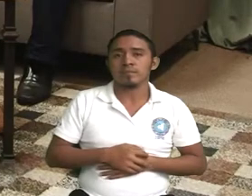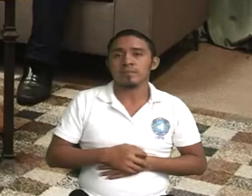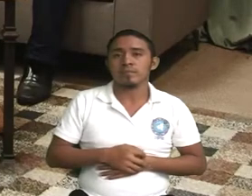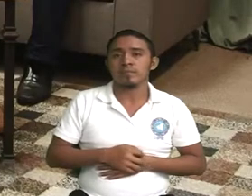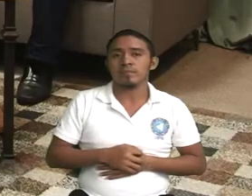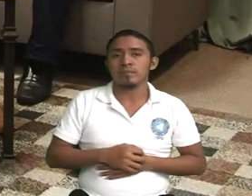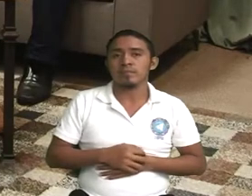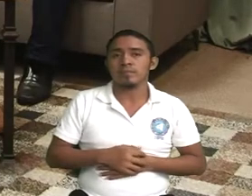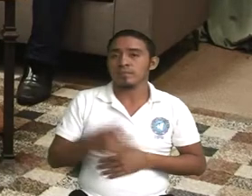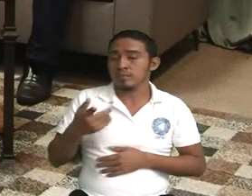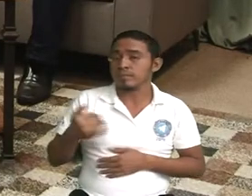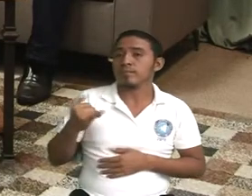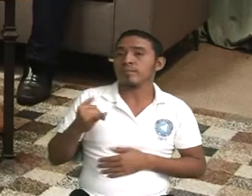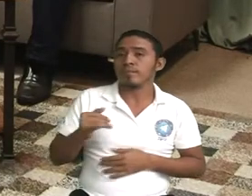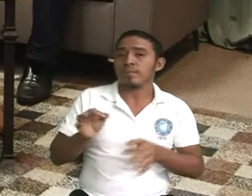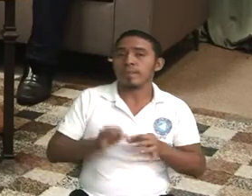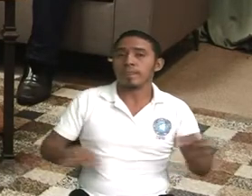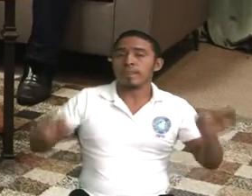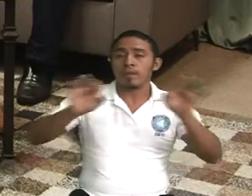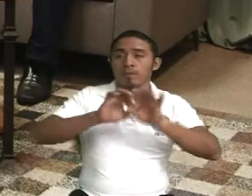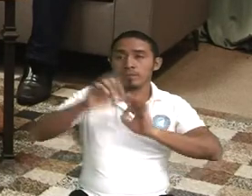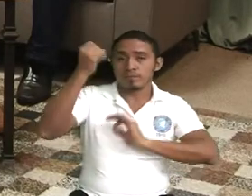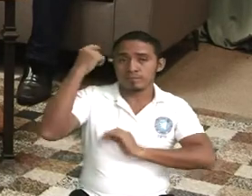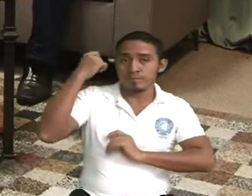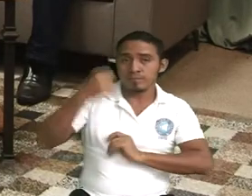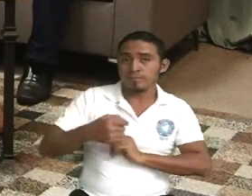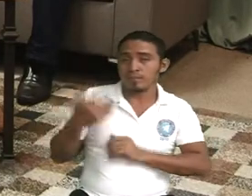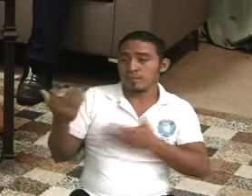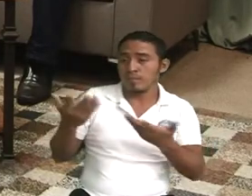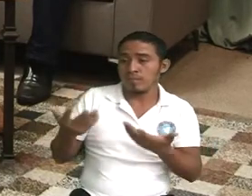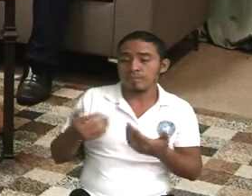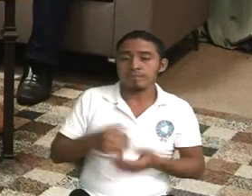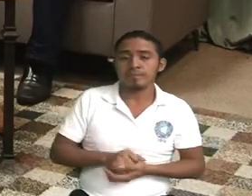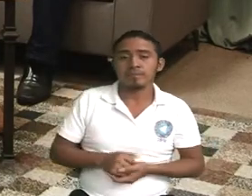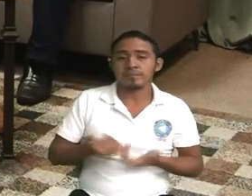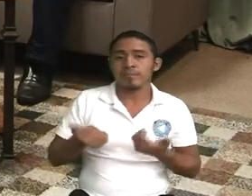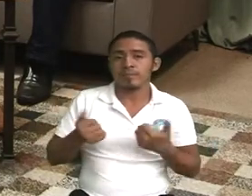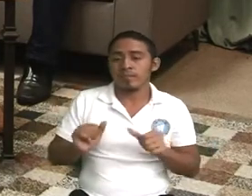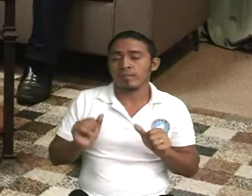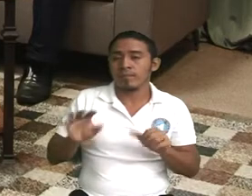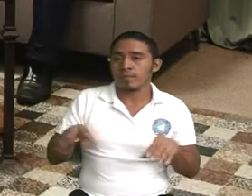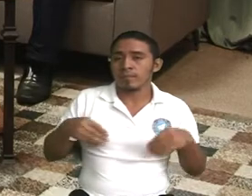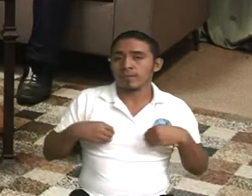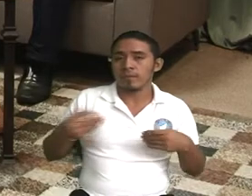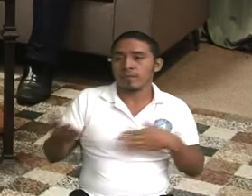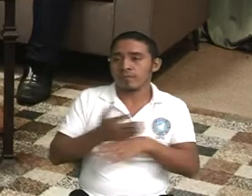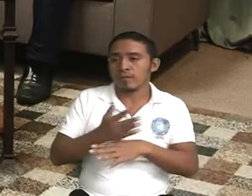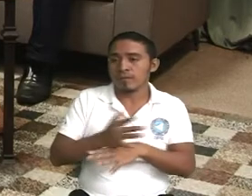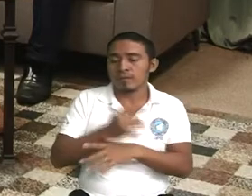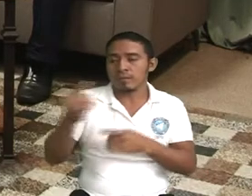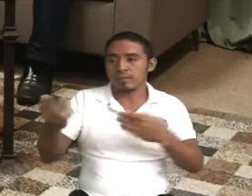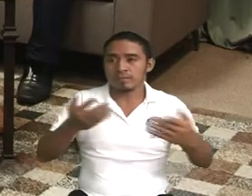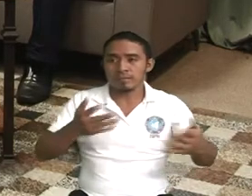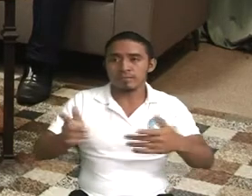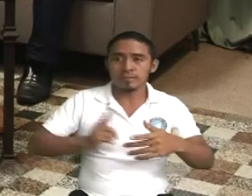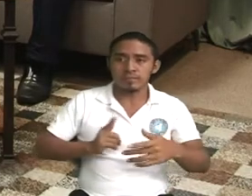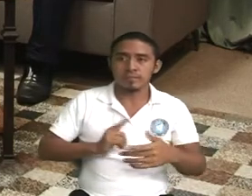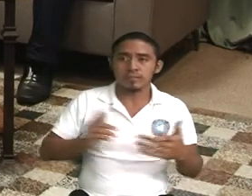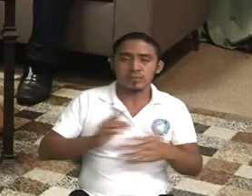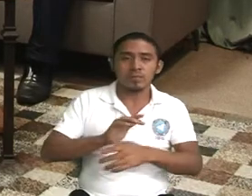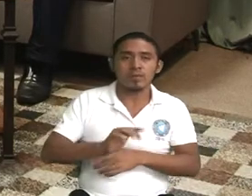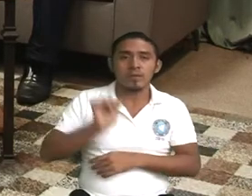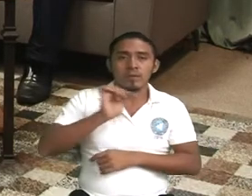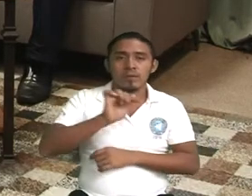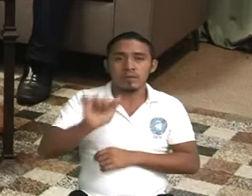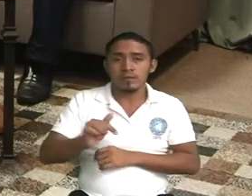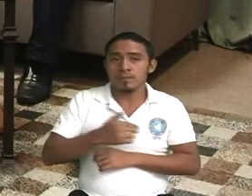Luego, y es importante ese proceso de entender y aceptar y también respetar las oportunidades que todas y todos tenemos dentro de estos